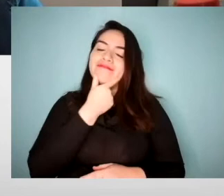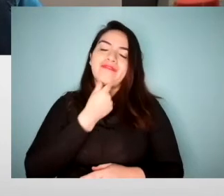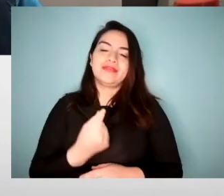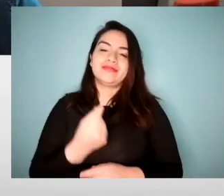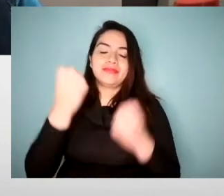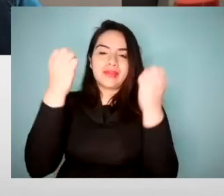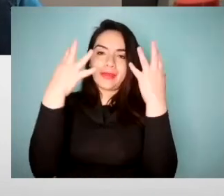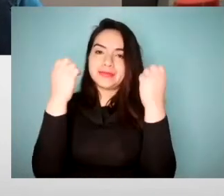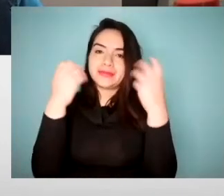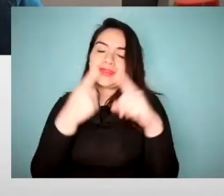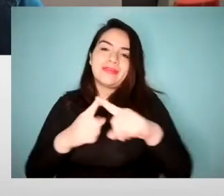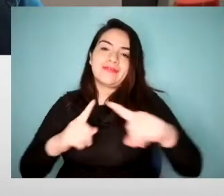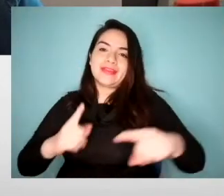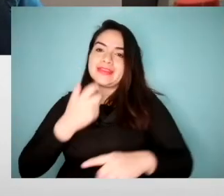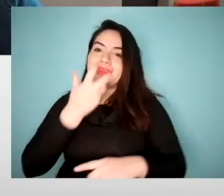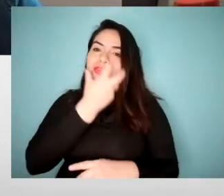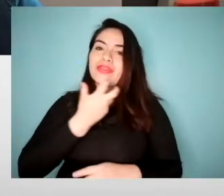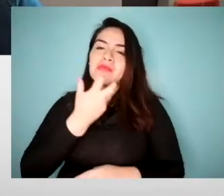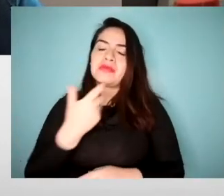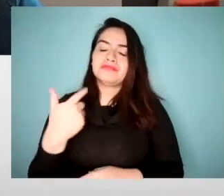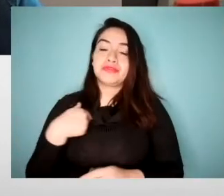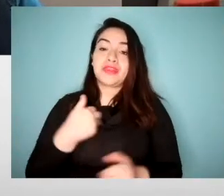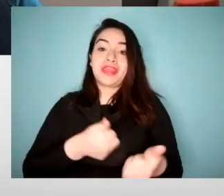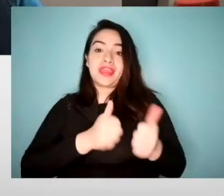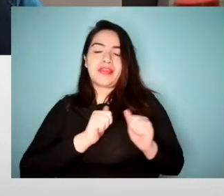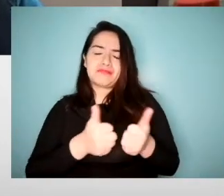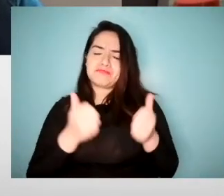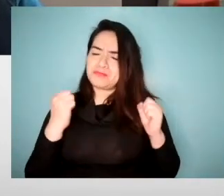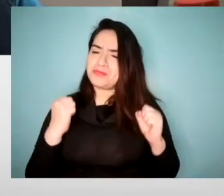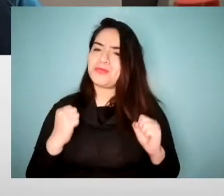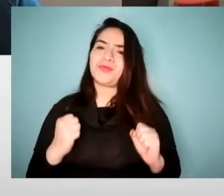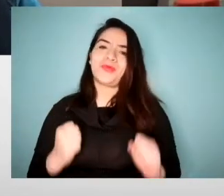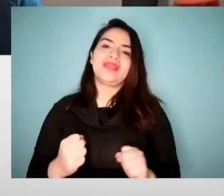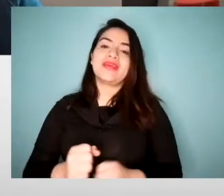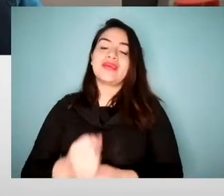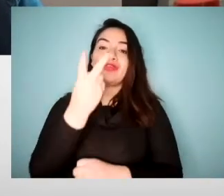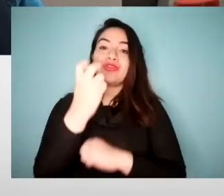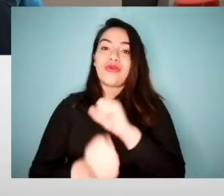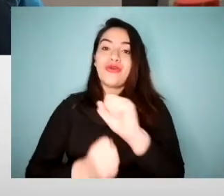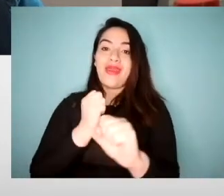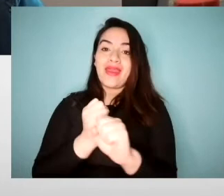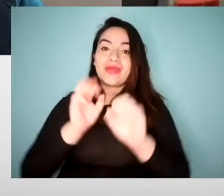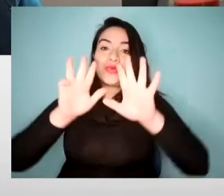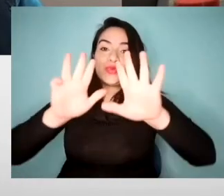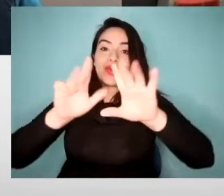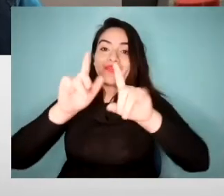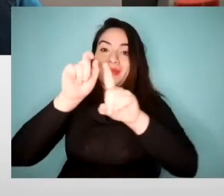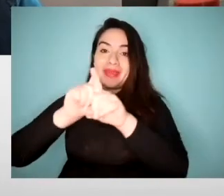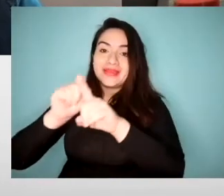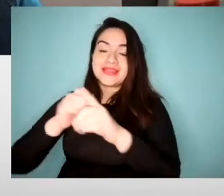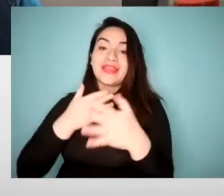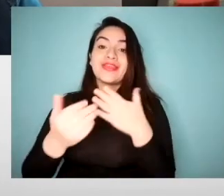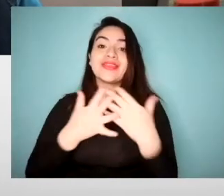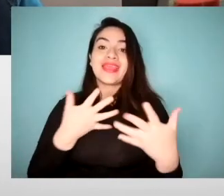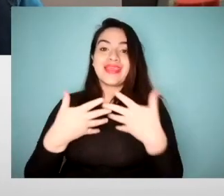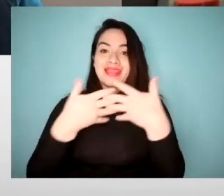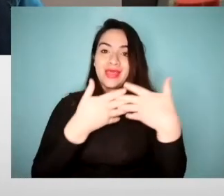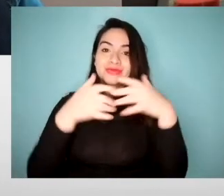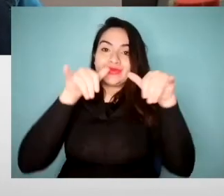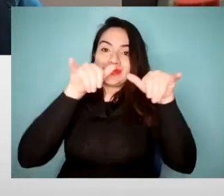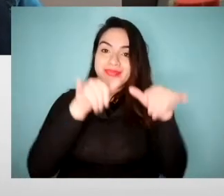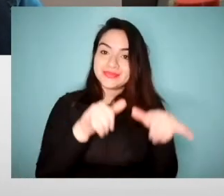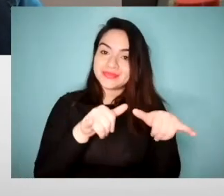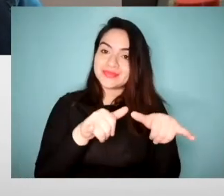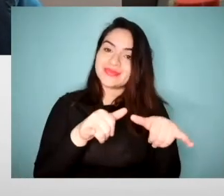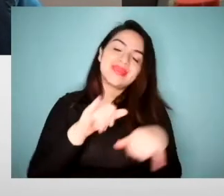desafíos los pude sortear muy bien. Estuve 2 años, 9 meses en Estados Unidos. Y la última